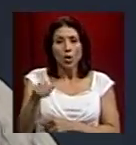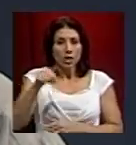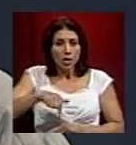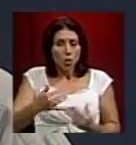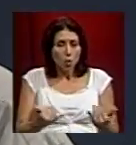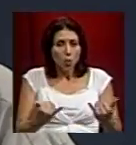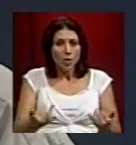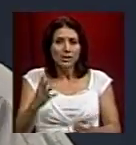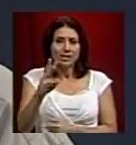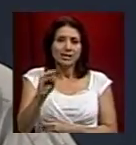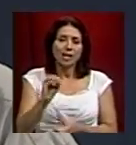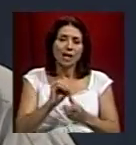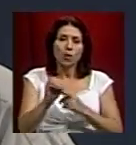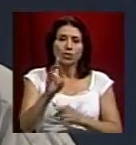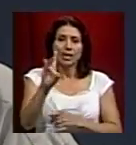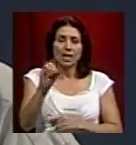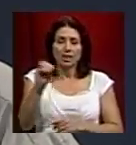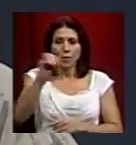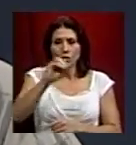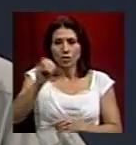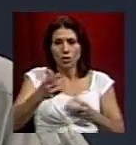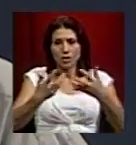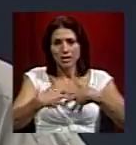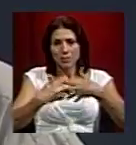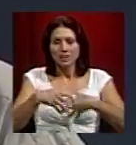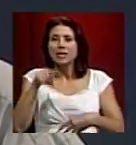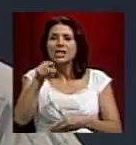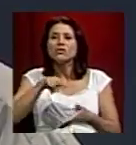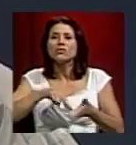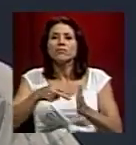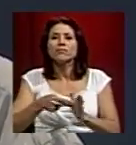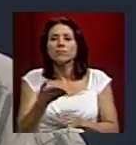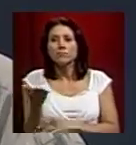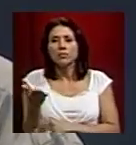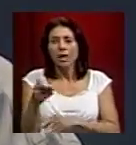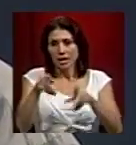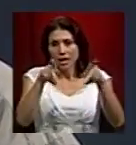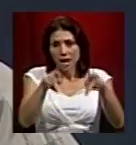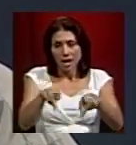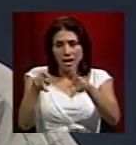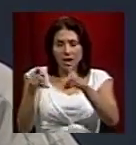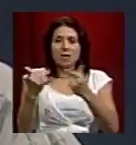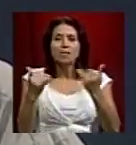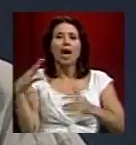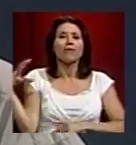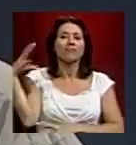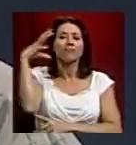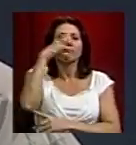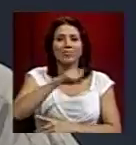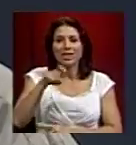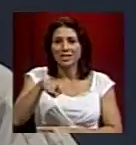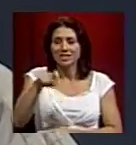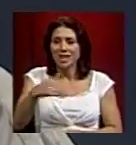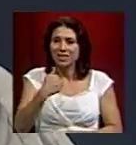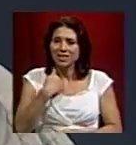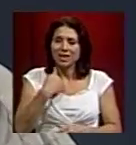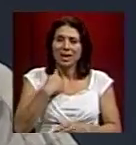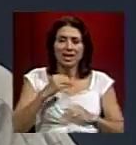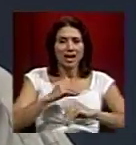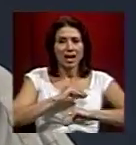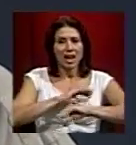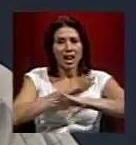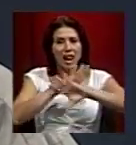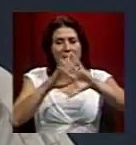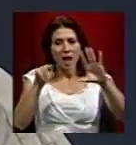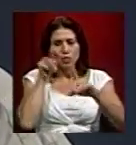empresas. Esto lo que hace es, o lo que indica, pues, es que la gente ha visto la necesidad de tener absolutamente claro